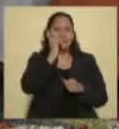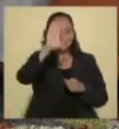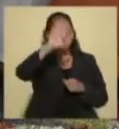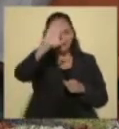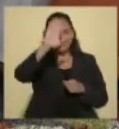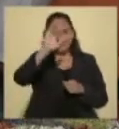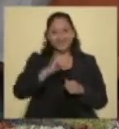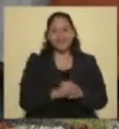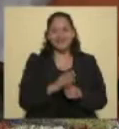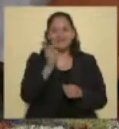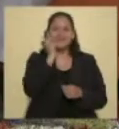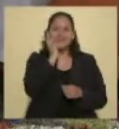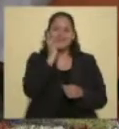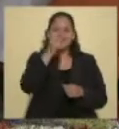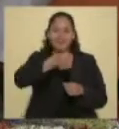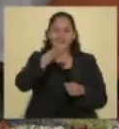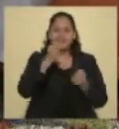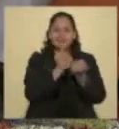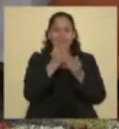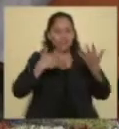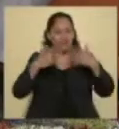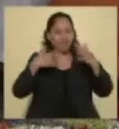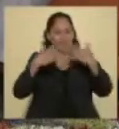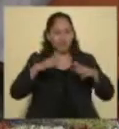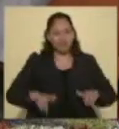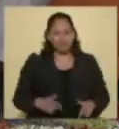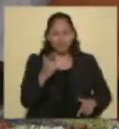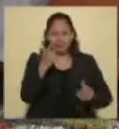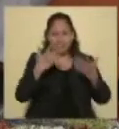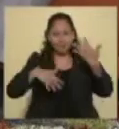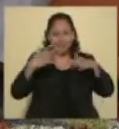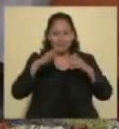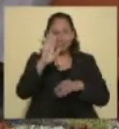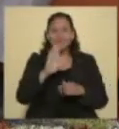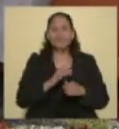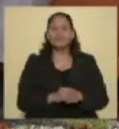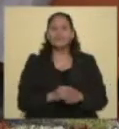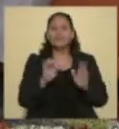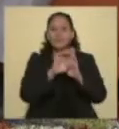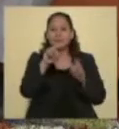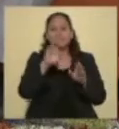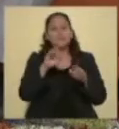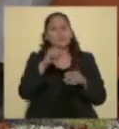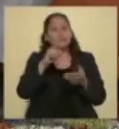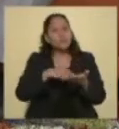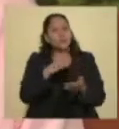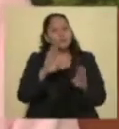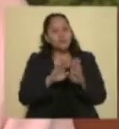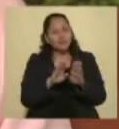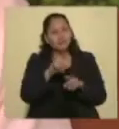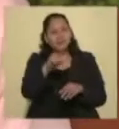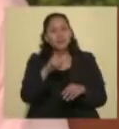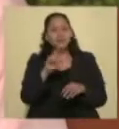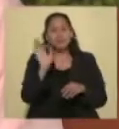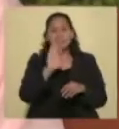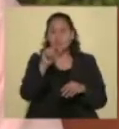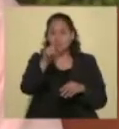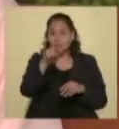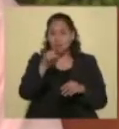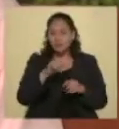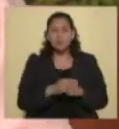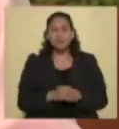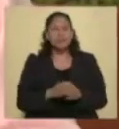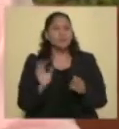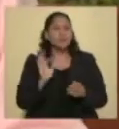oeste. Belleza, las del oeste, de bueno, y del oeste. Del norte, sur. ¿Les ha tocado, alguna vez que tengan